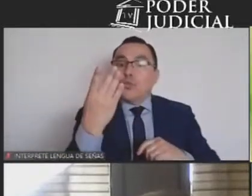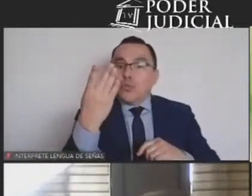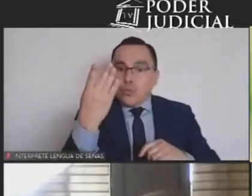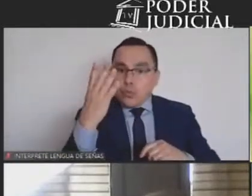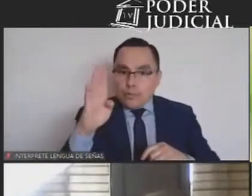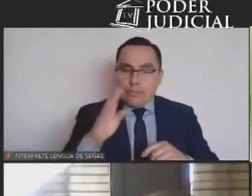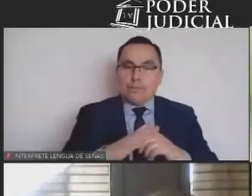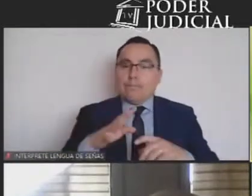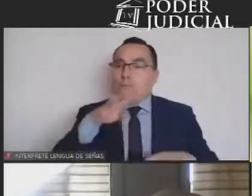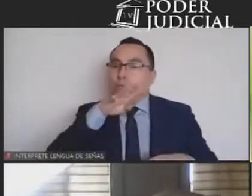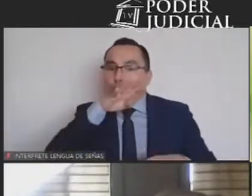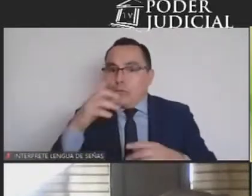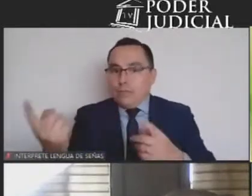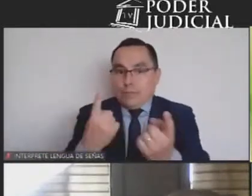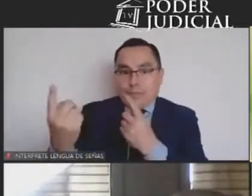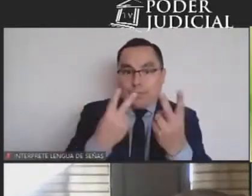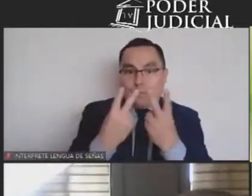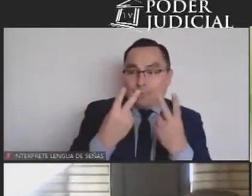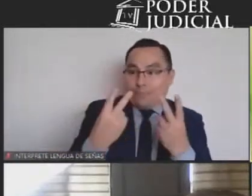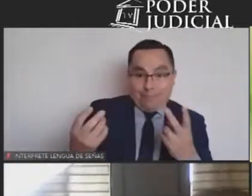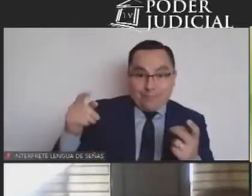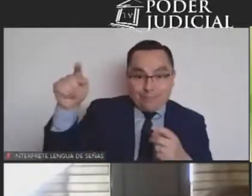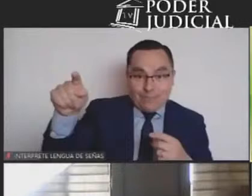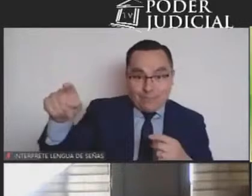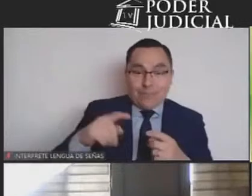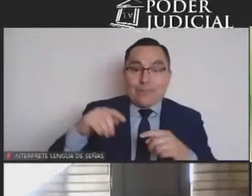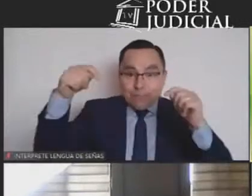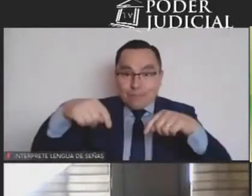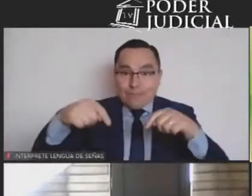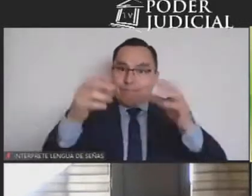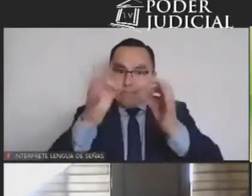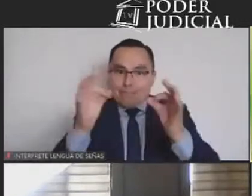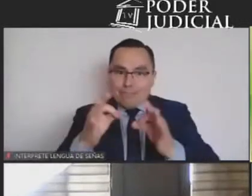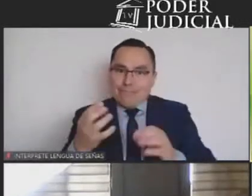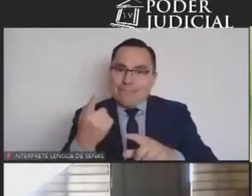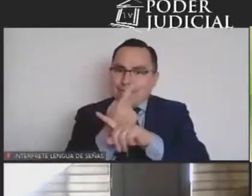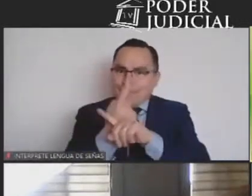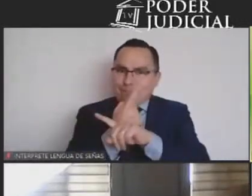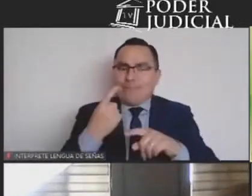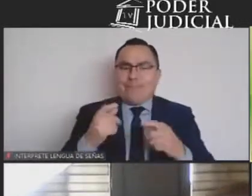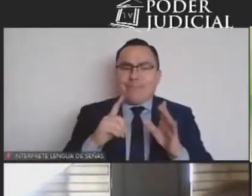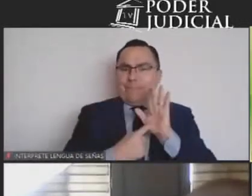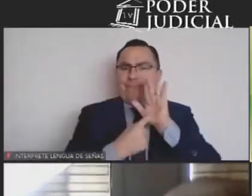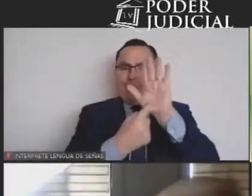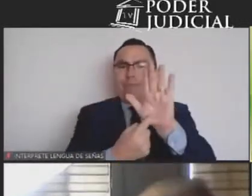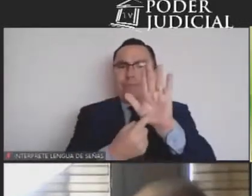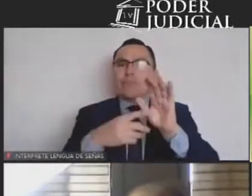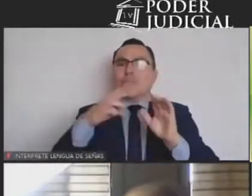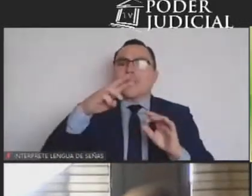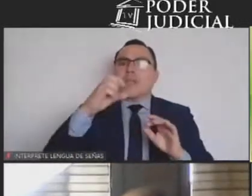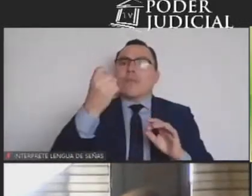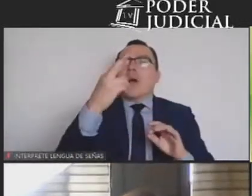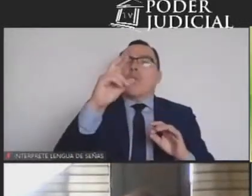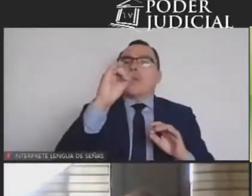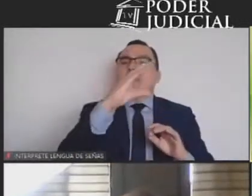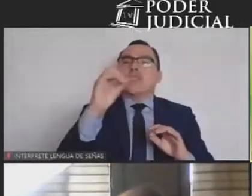Usuarios del Poder Judicial y en dicha calidad va a exponer. Don Mauricio tiene la